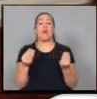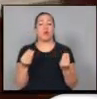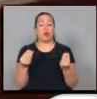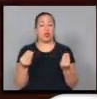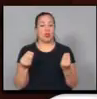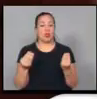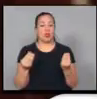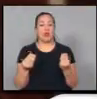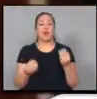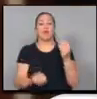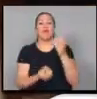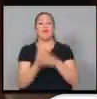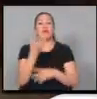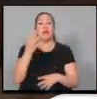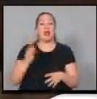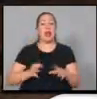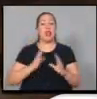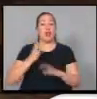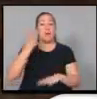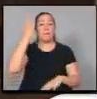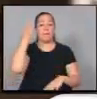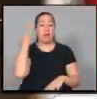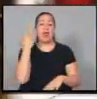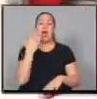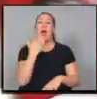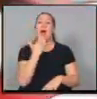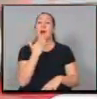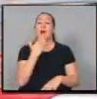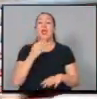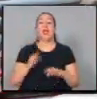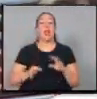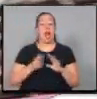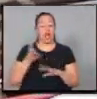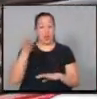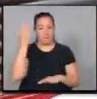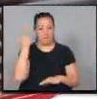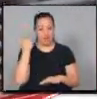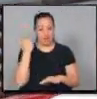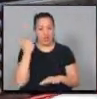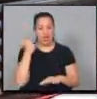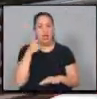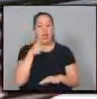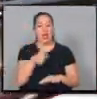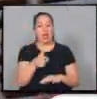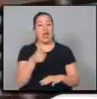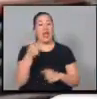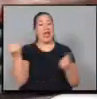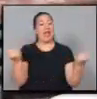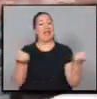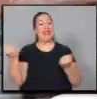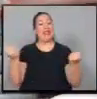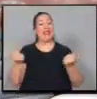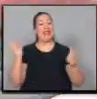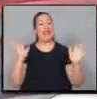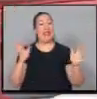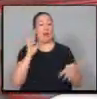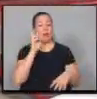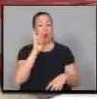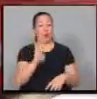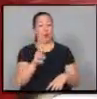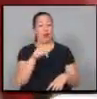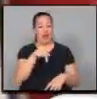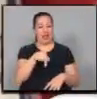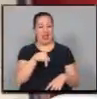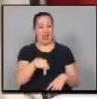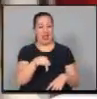se fundó el año pasado, exactamente en abril del año pasado. Y este camión que ustedes ven, que en este momento está así,